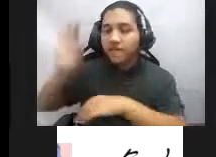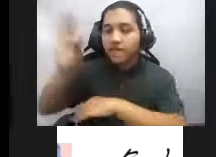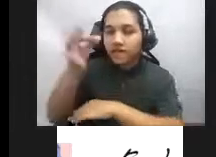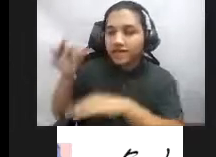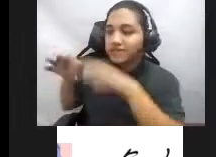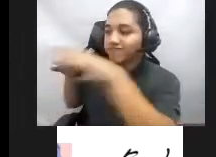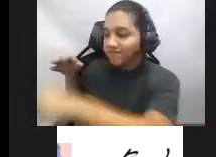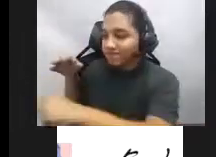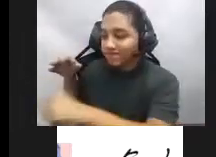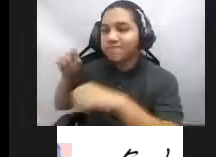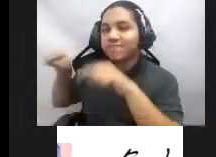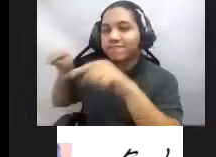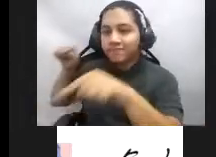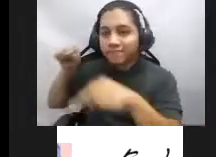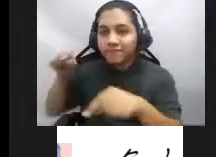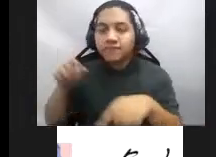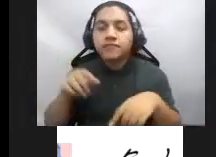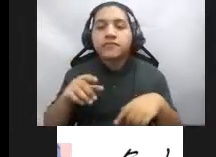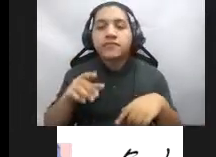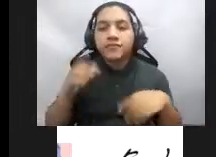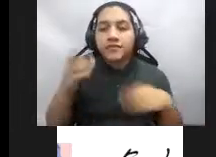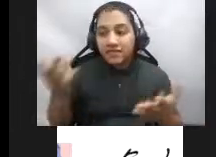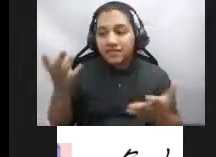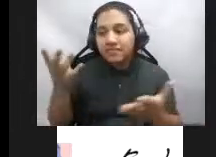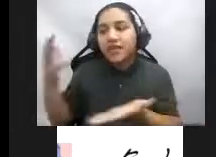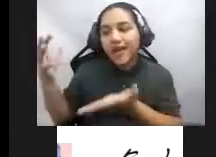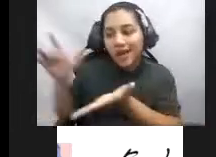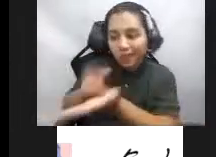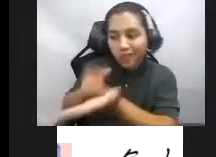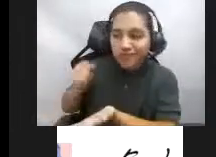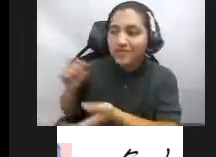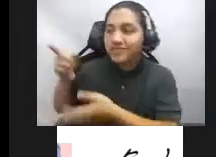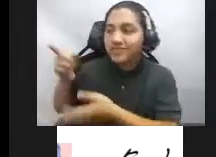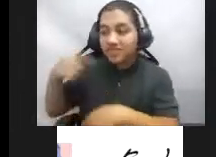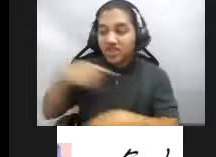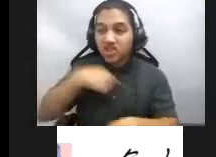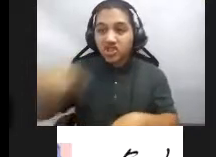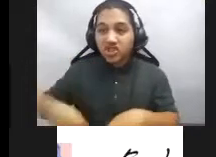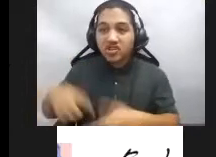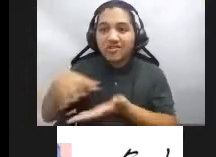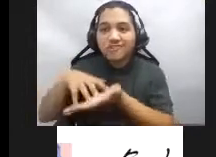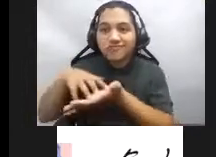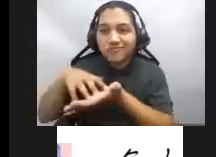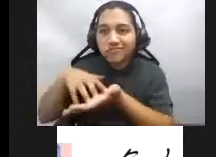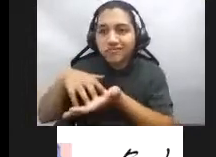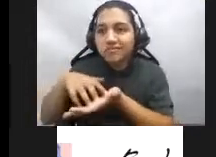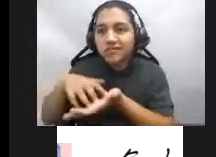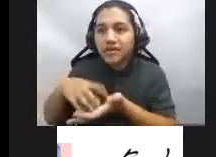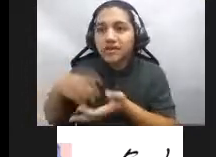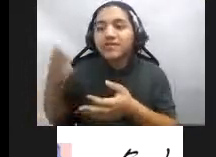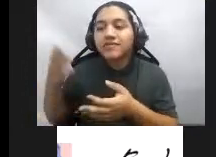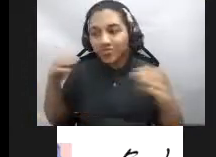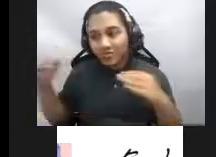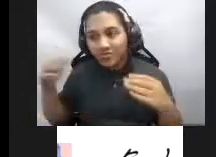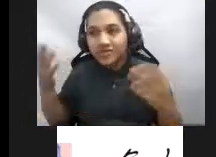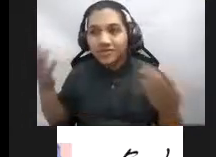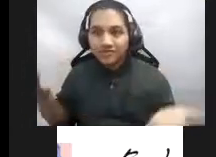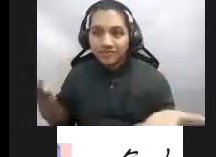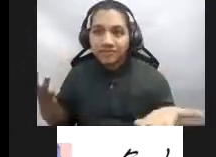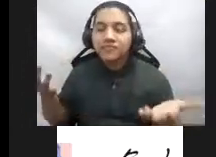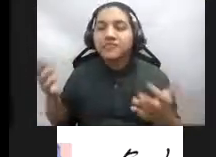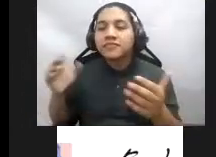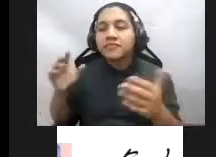la debilidad, la desgracia que había ocurrido en China por las guerras del opio, se aprovechan